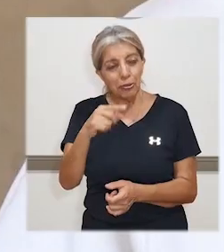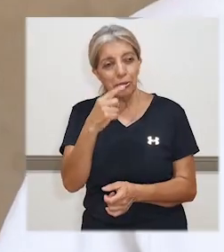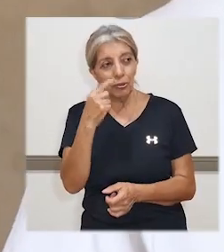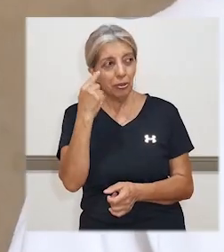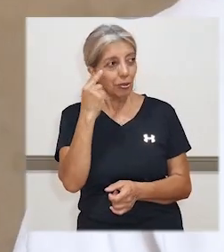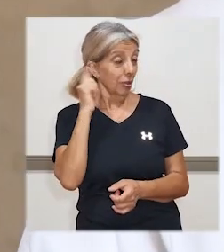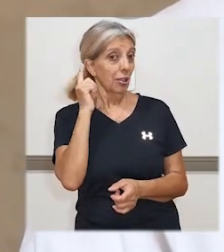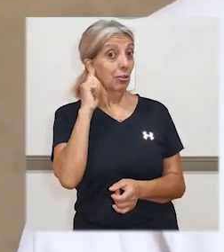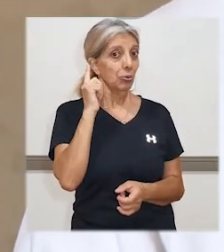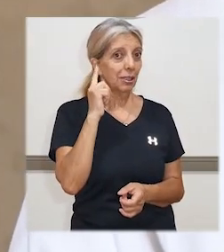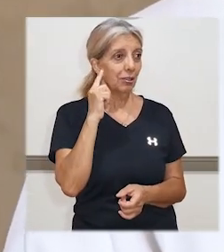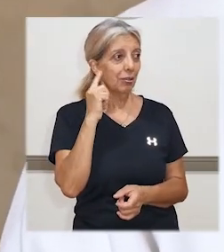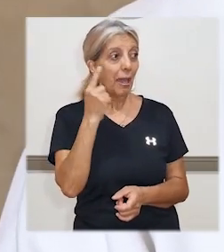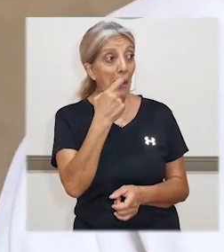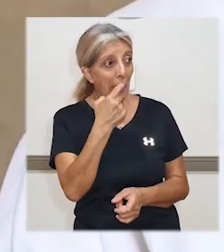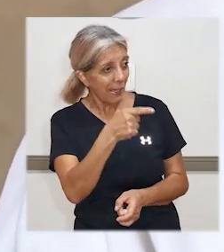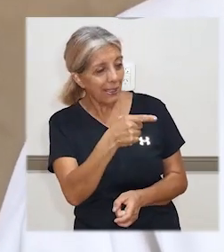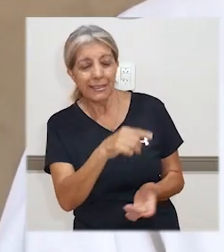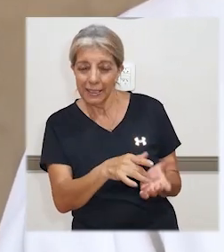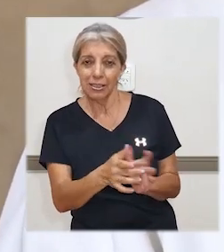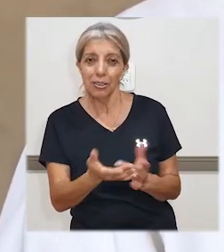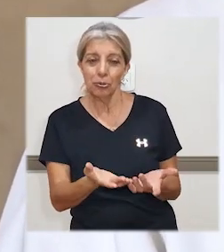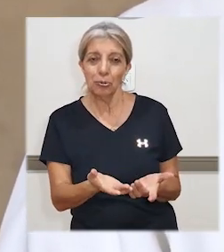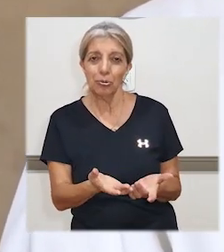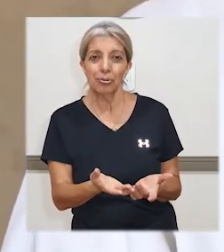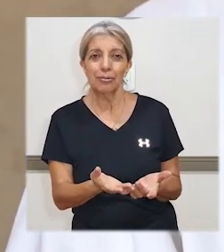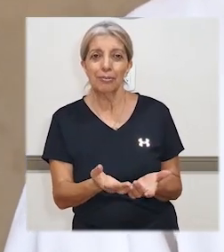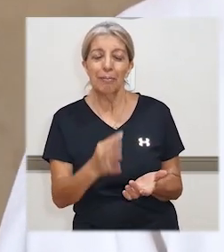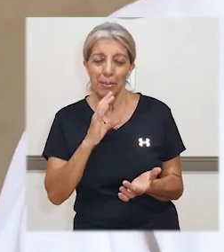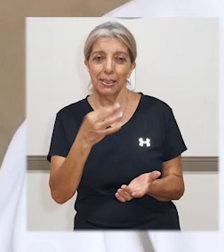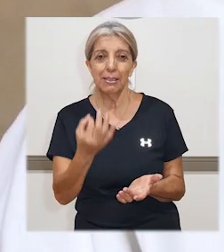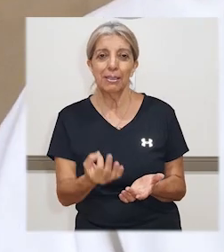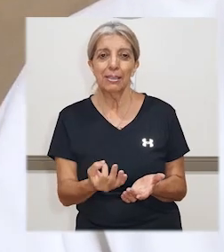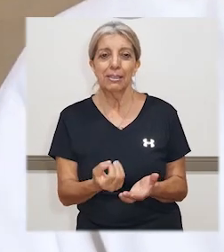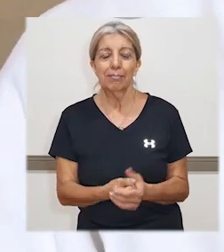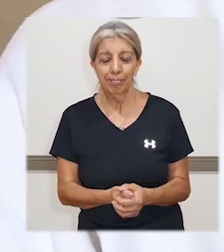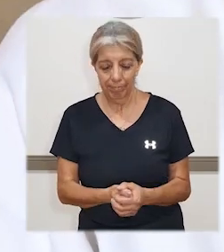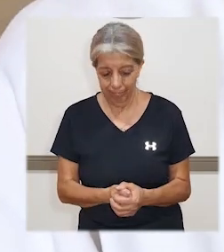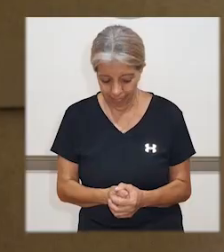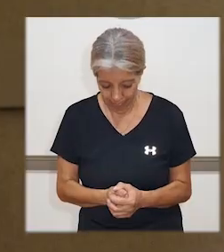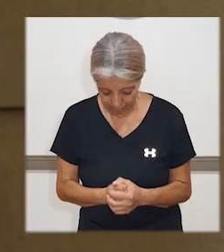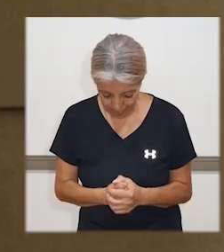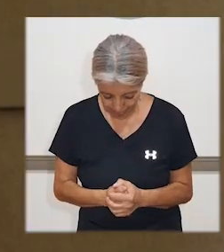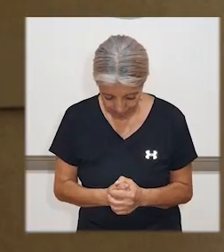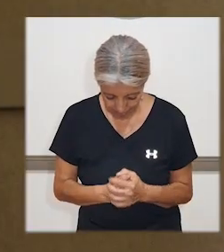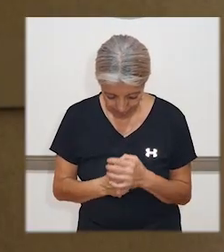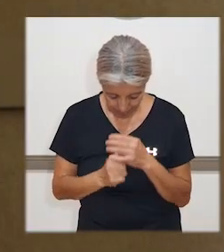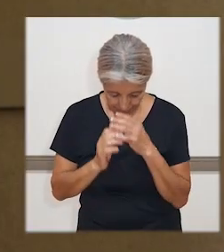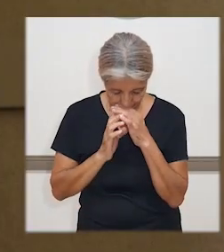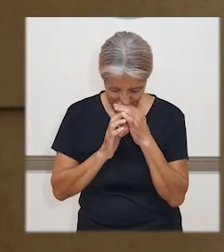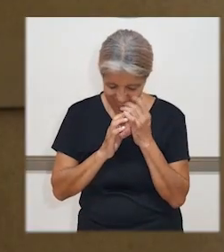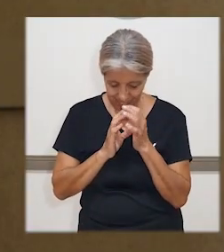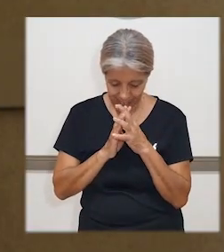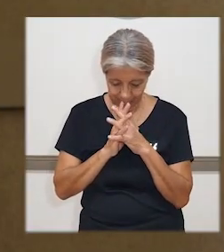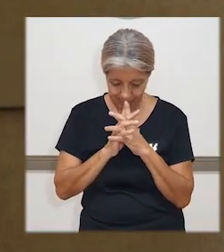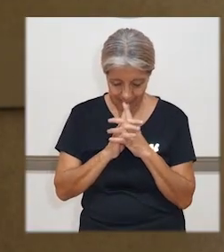que hemos experimentado su llamada, descubrimos en el Maestro el buen pastor. Tal vez el principal